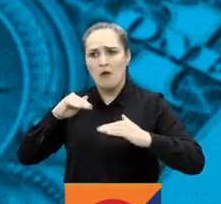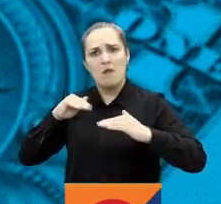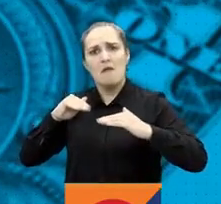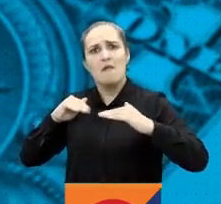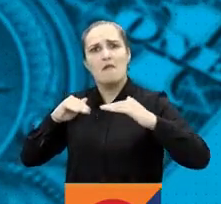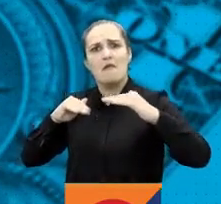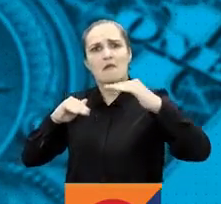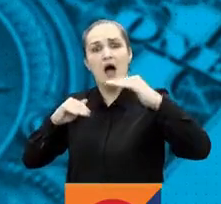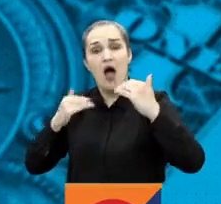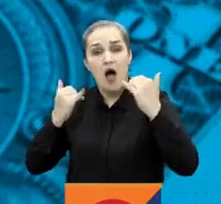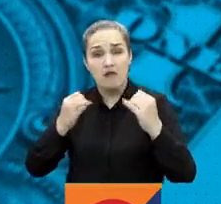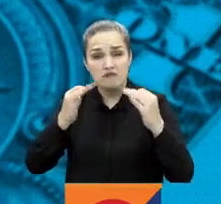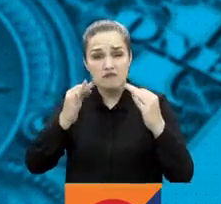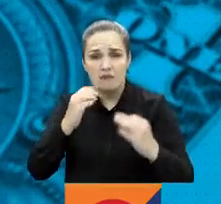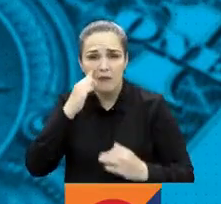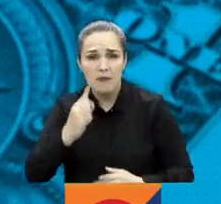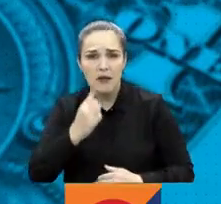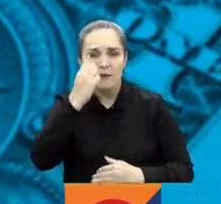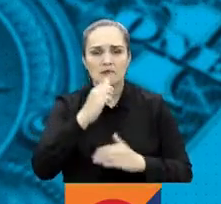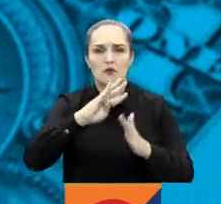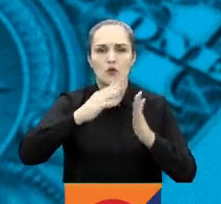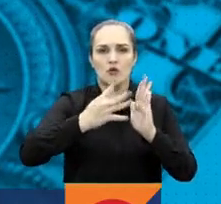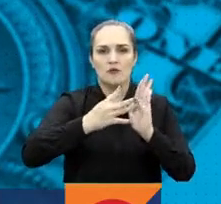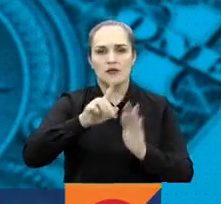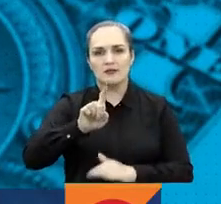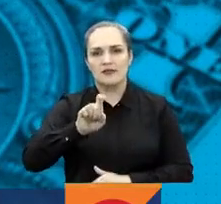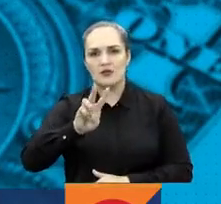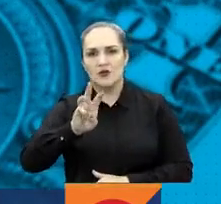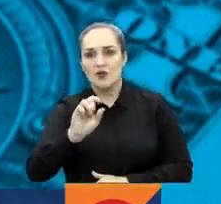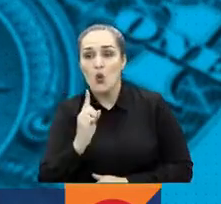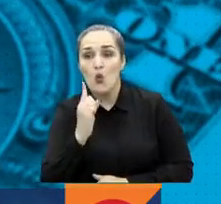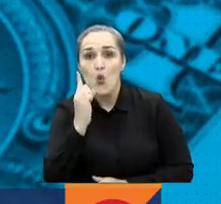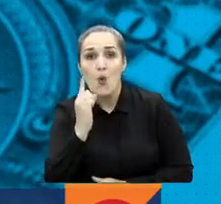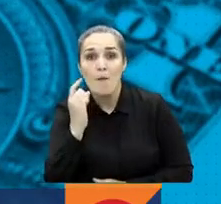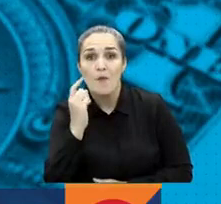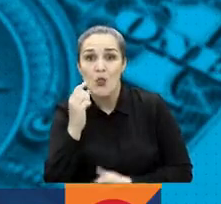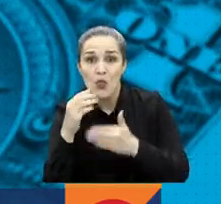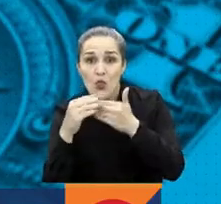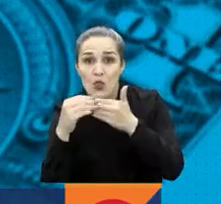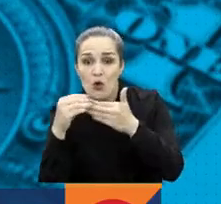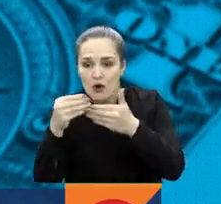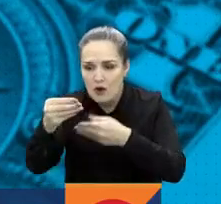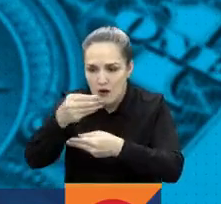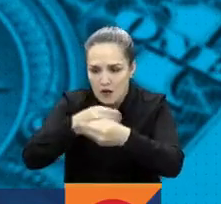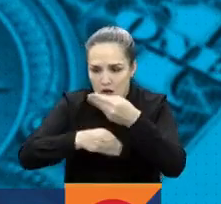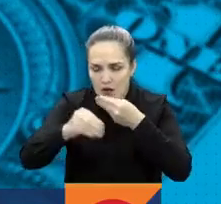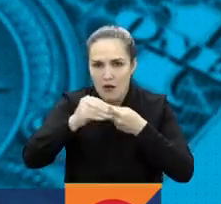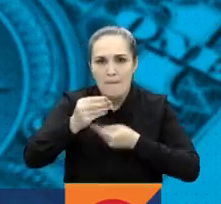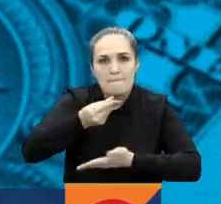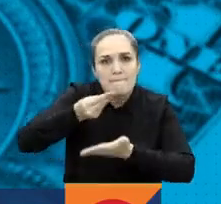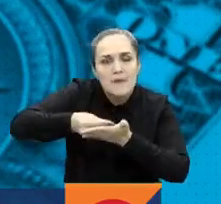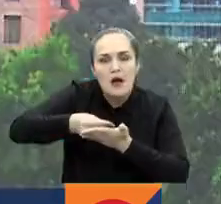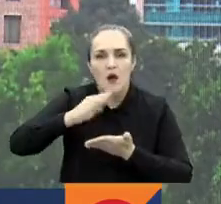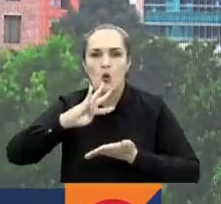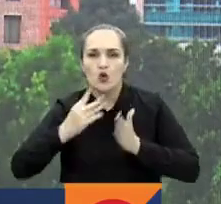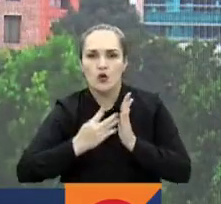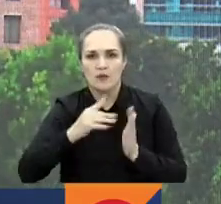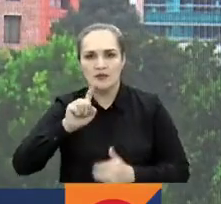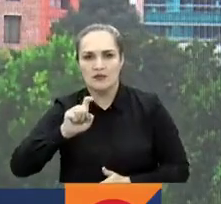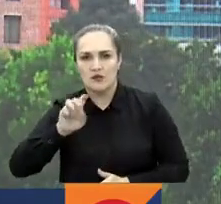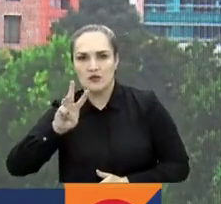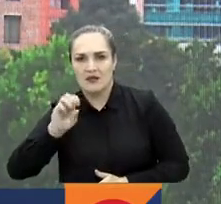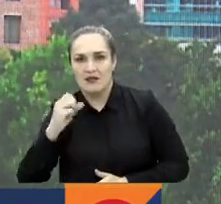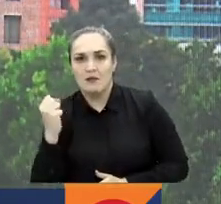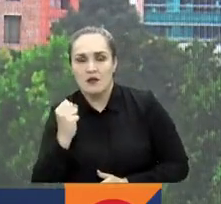momento 4.630 pesos en promedio. Y nosotros precisamente le preguntamos al presidente de la República, Iván